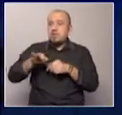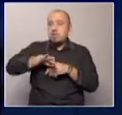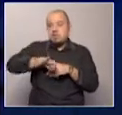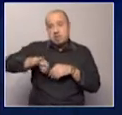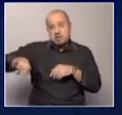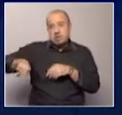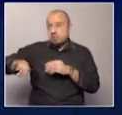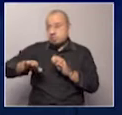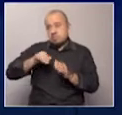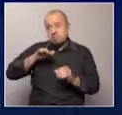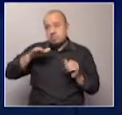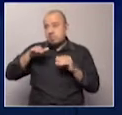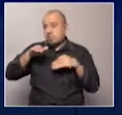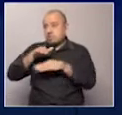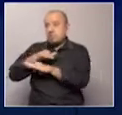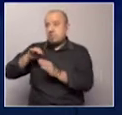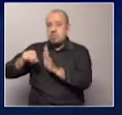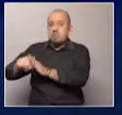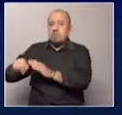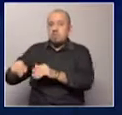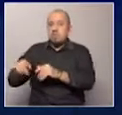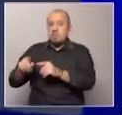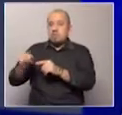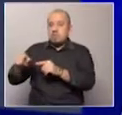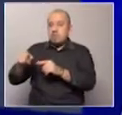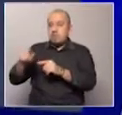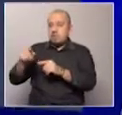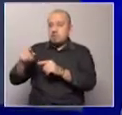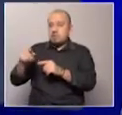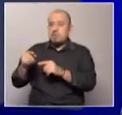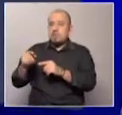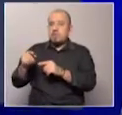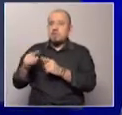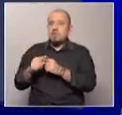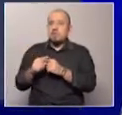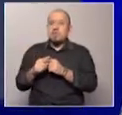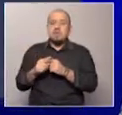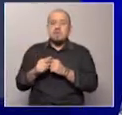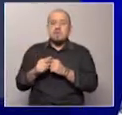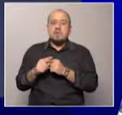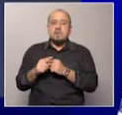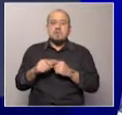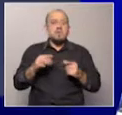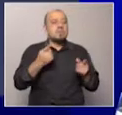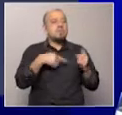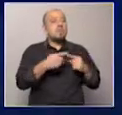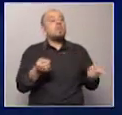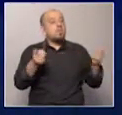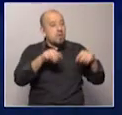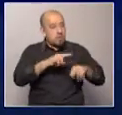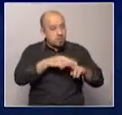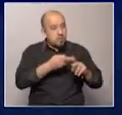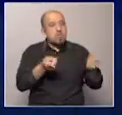o sea para que sepa ser libre se acaba la libertad es una contradicción y en realidad no se la reincidencia sigue siendo alta